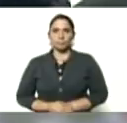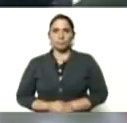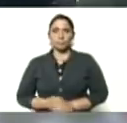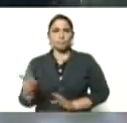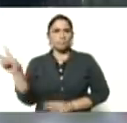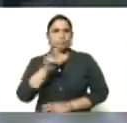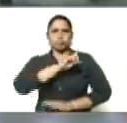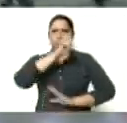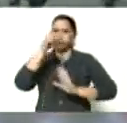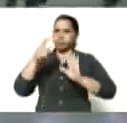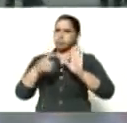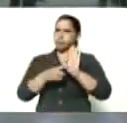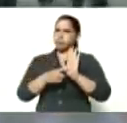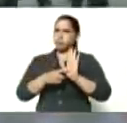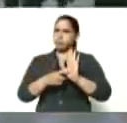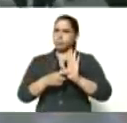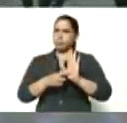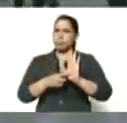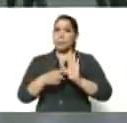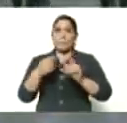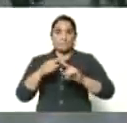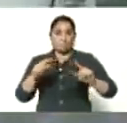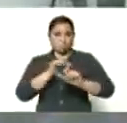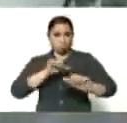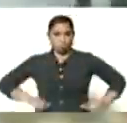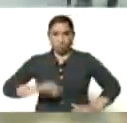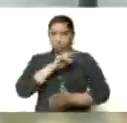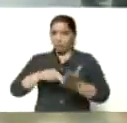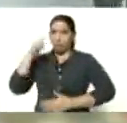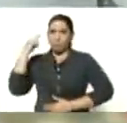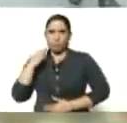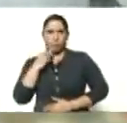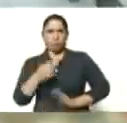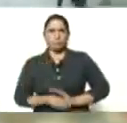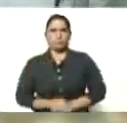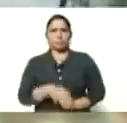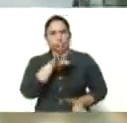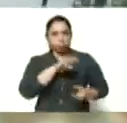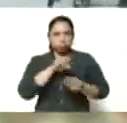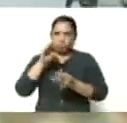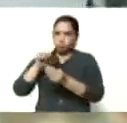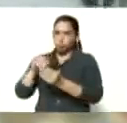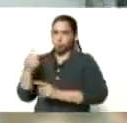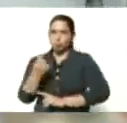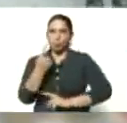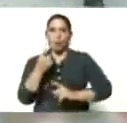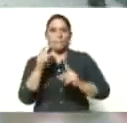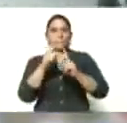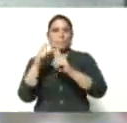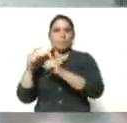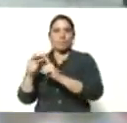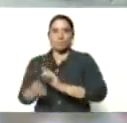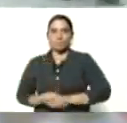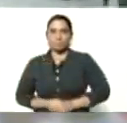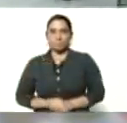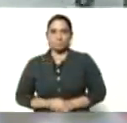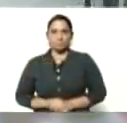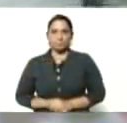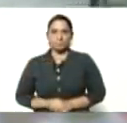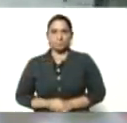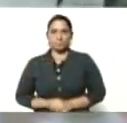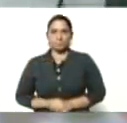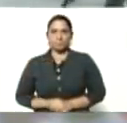Venezuela y más allá de Venezuela. Pero la Fuerza Armada, lo resumo en una sola frase